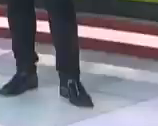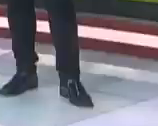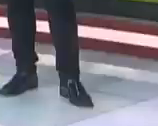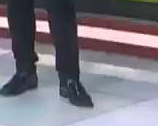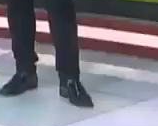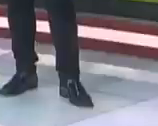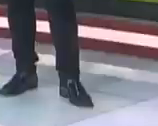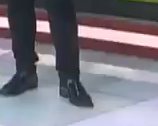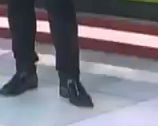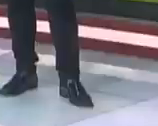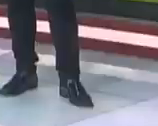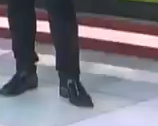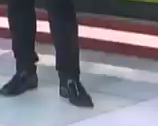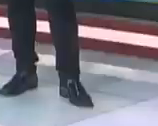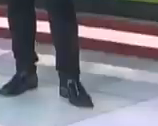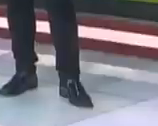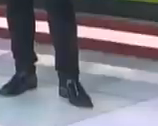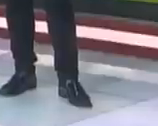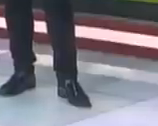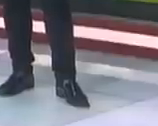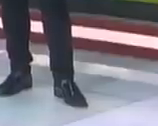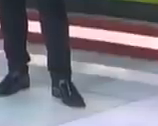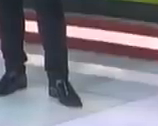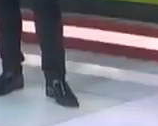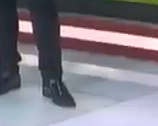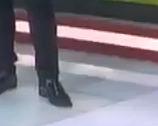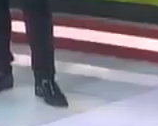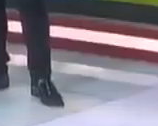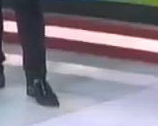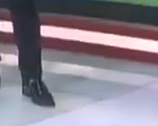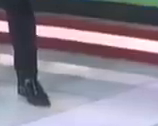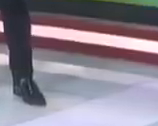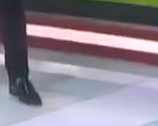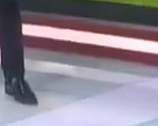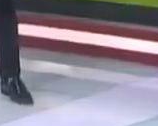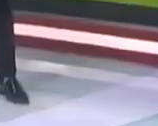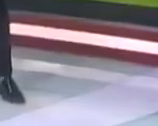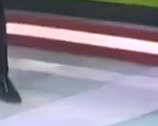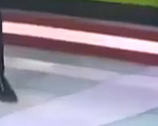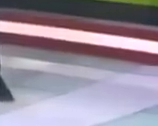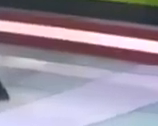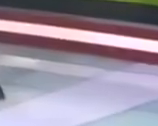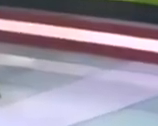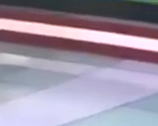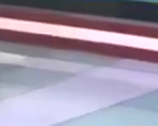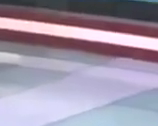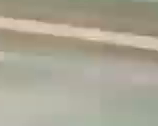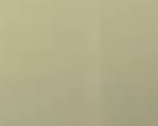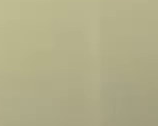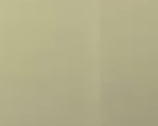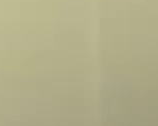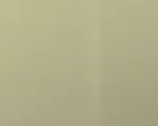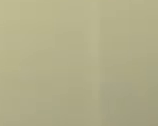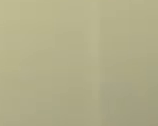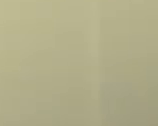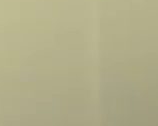Inmediato nos vamos a ir hasta la sede del Partido Socialista Unido de Venezuela. Melanie Castillo nos trae información a esta hora.